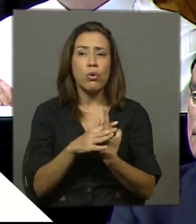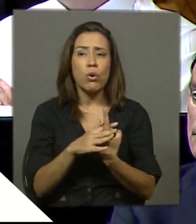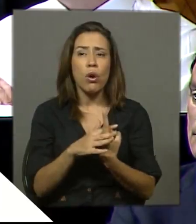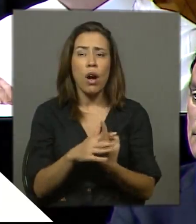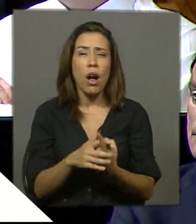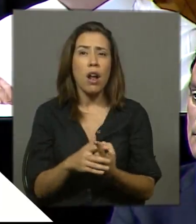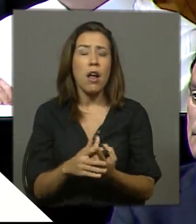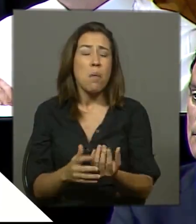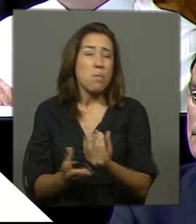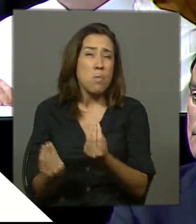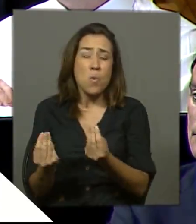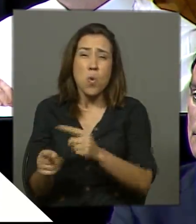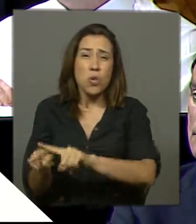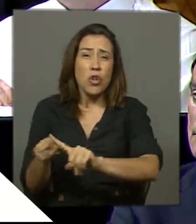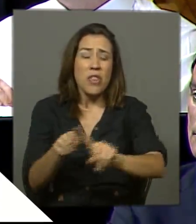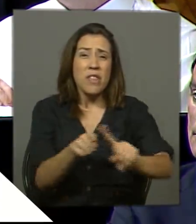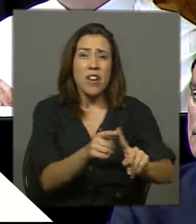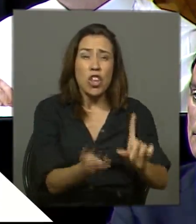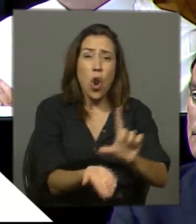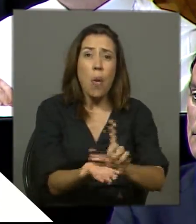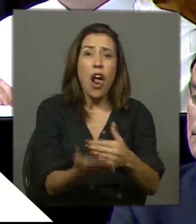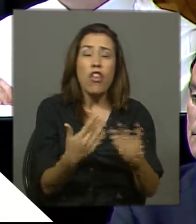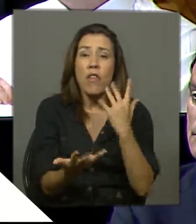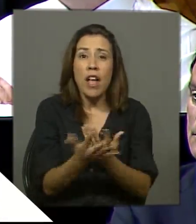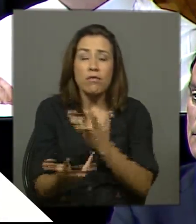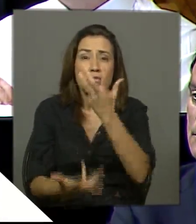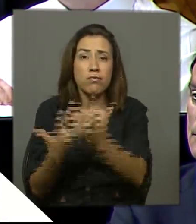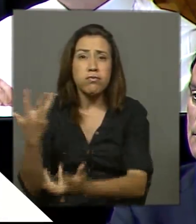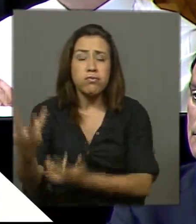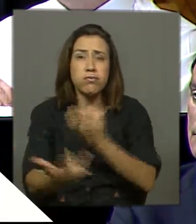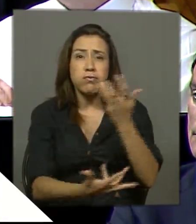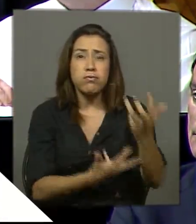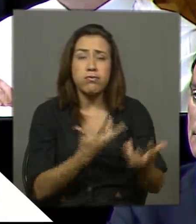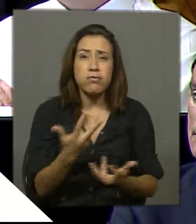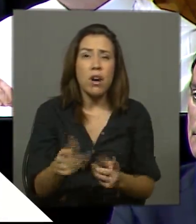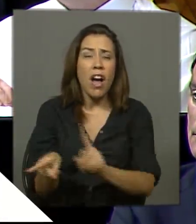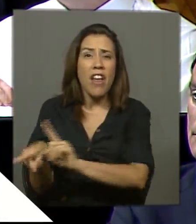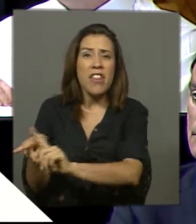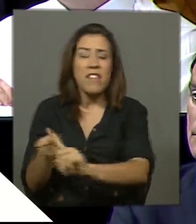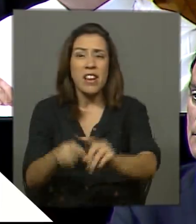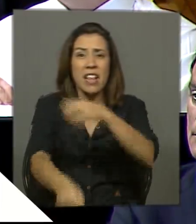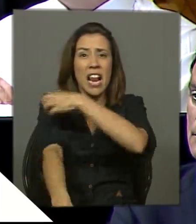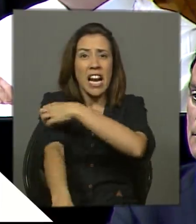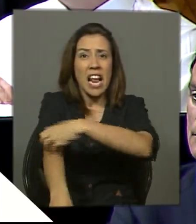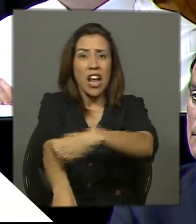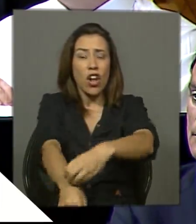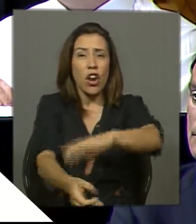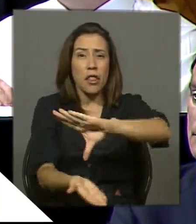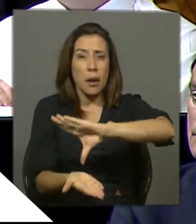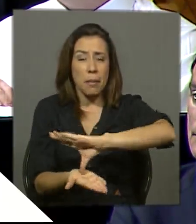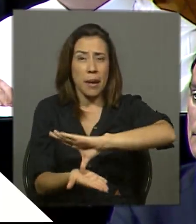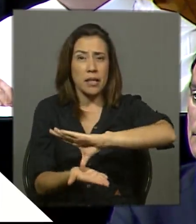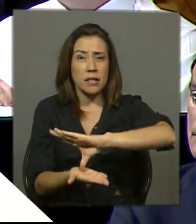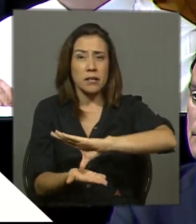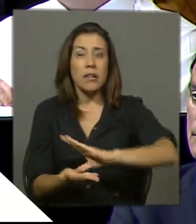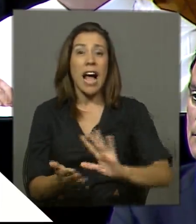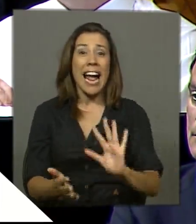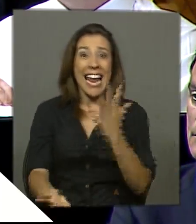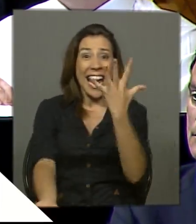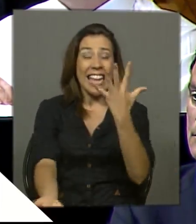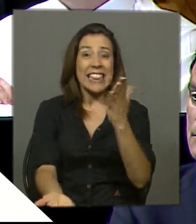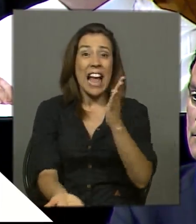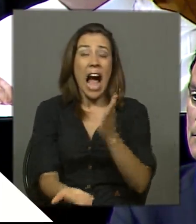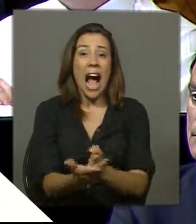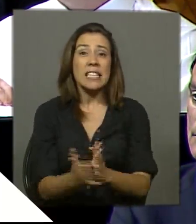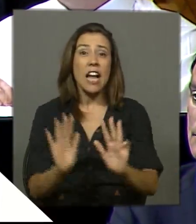cantidad indeterminada de distintos focos de incendi que se han producido las distintas regiones de nuestro país desde la quinta región y